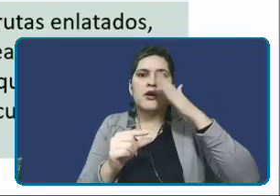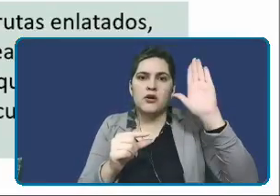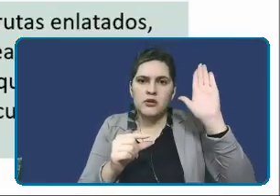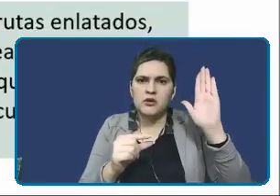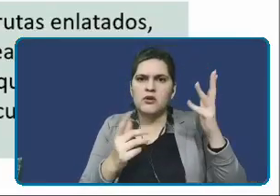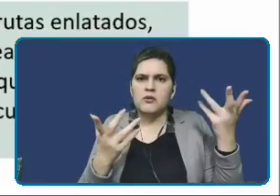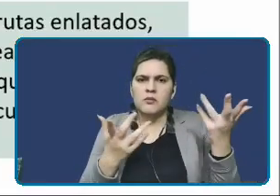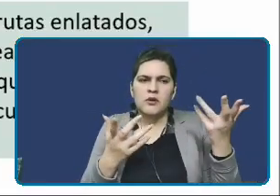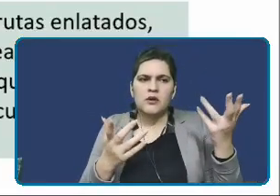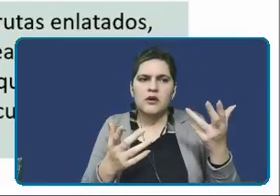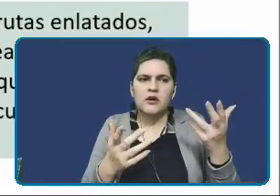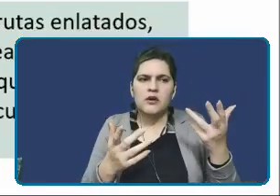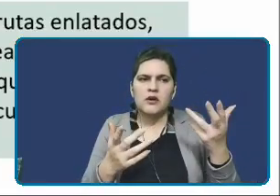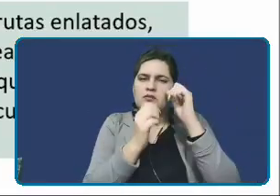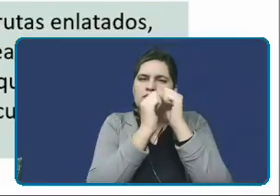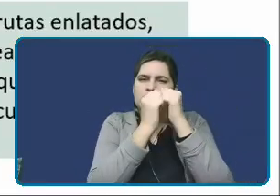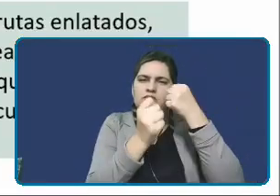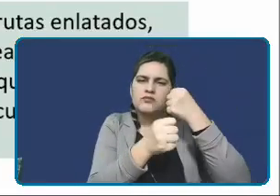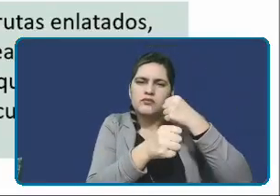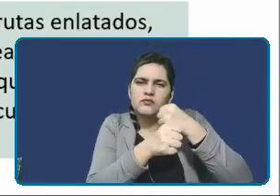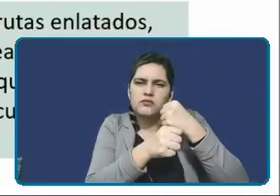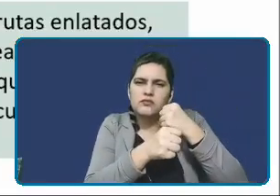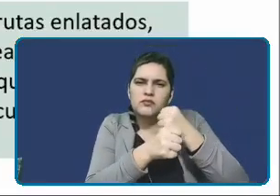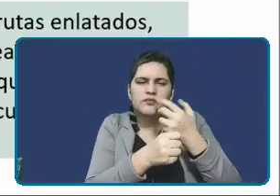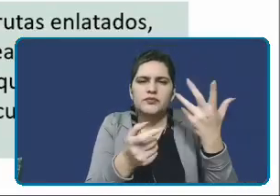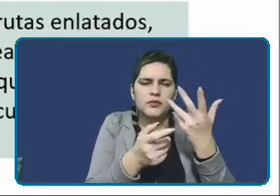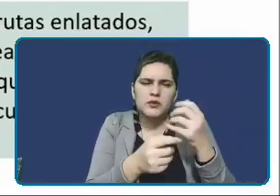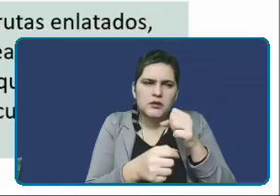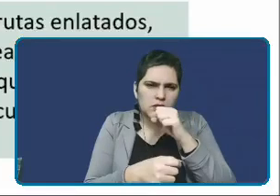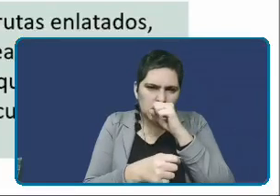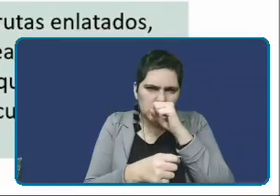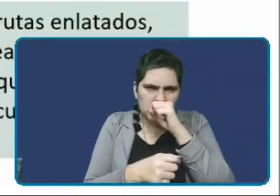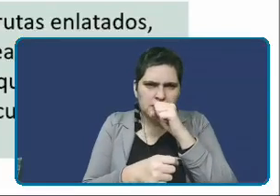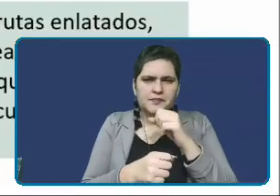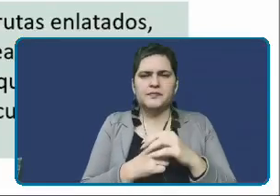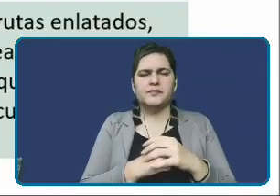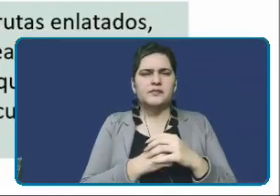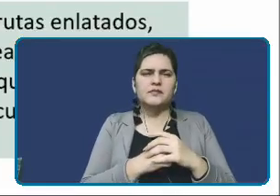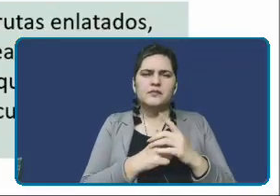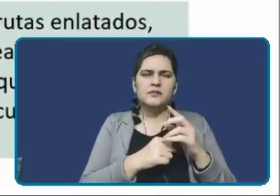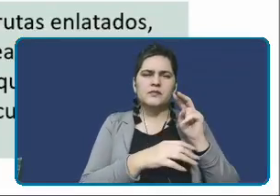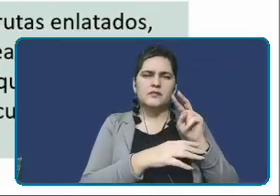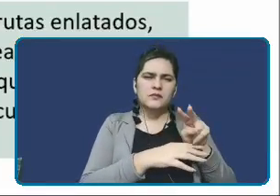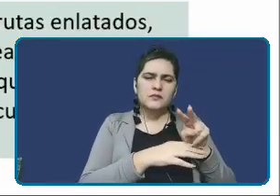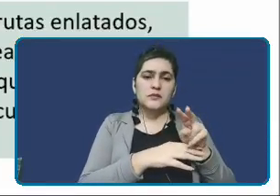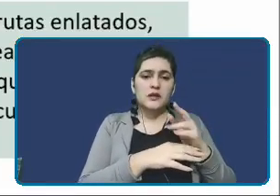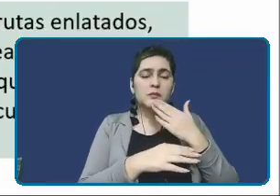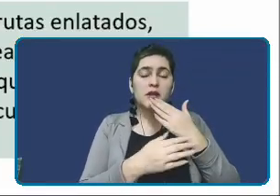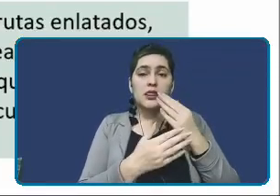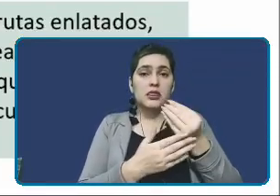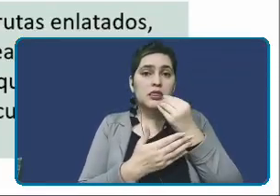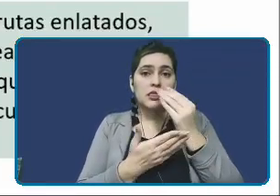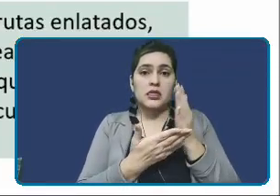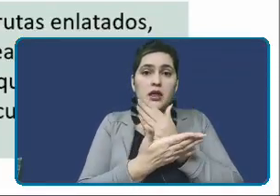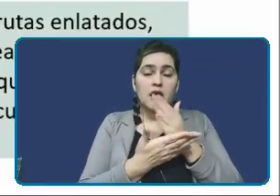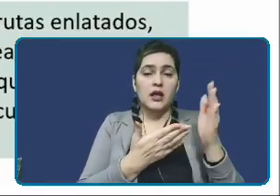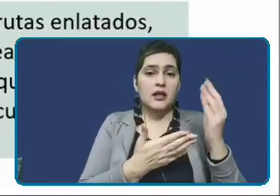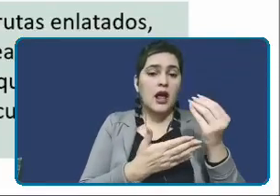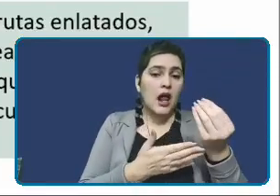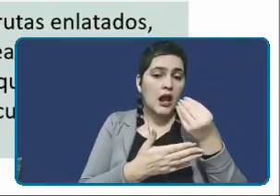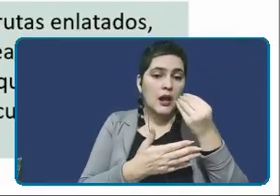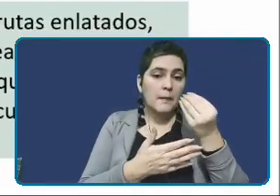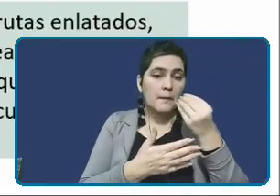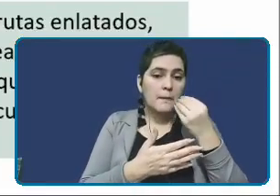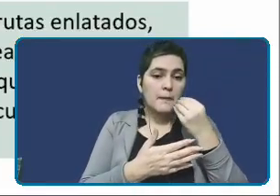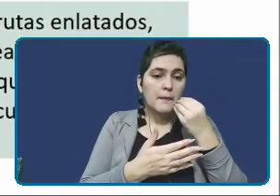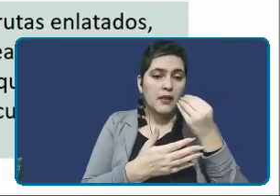función cerebral o la respuesta que yo voy a ir a ver de la función cerebral. Hay dietas de alimentos fermentables o no